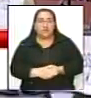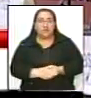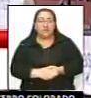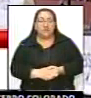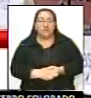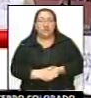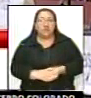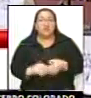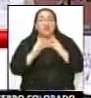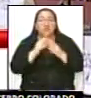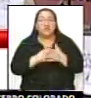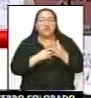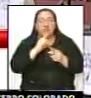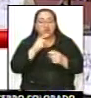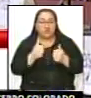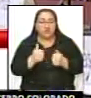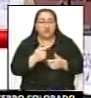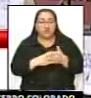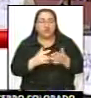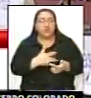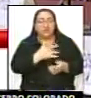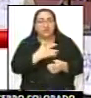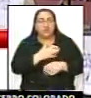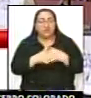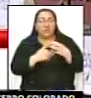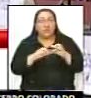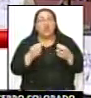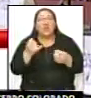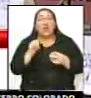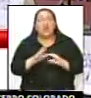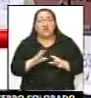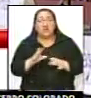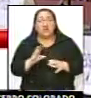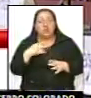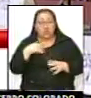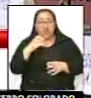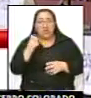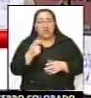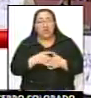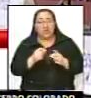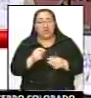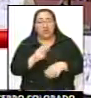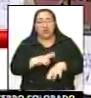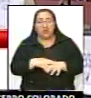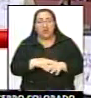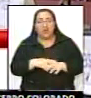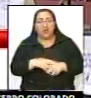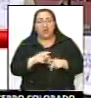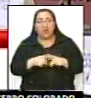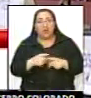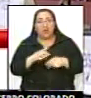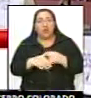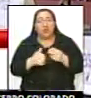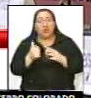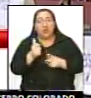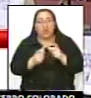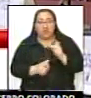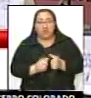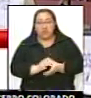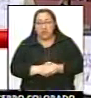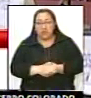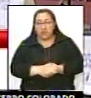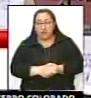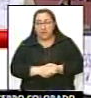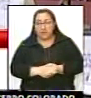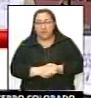resultado eficaz que tiene que sentir la población, porque eso es medible, y es medible, se mide a través de la gente, a través